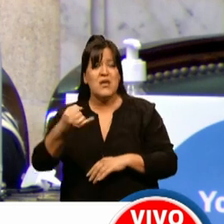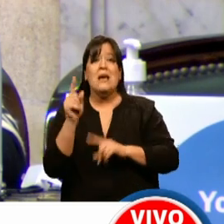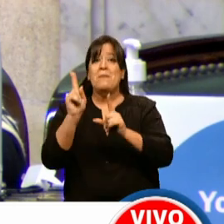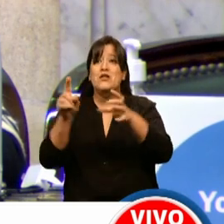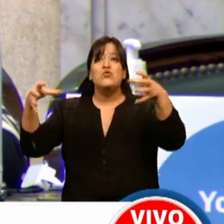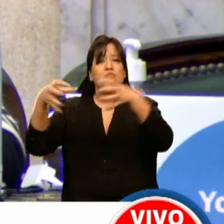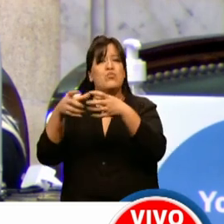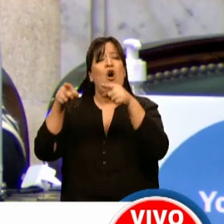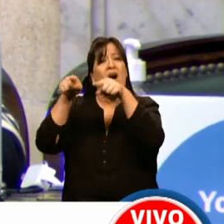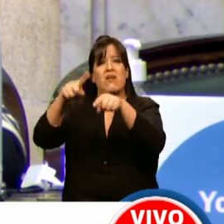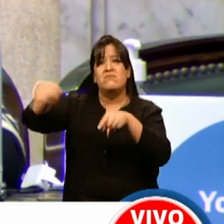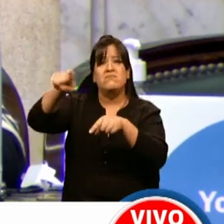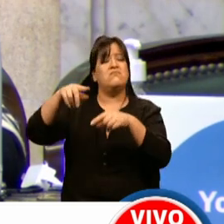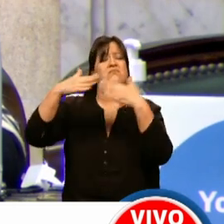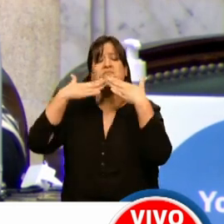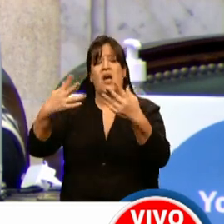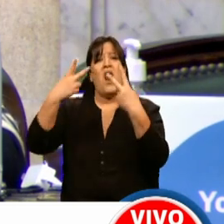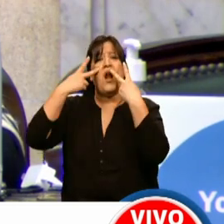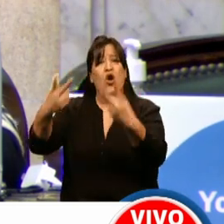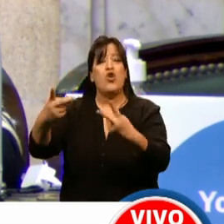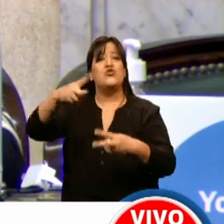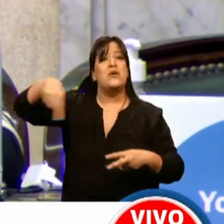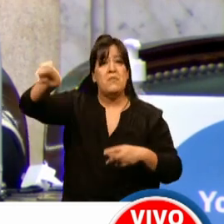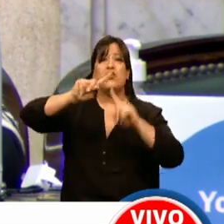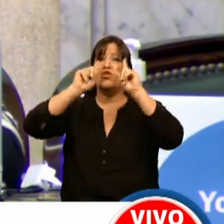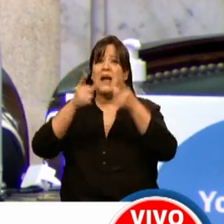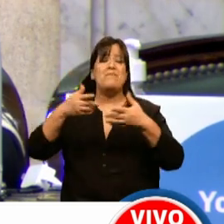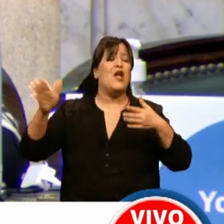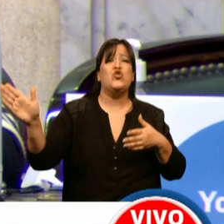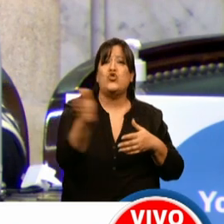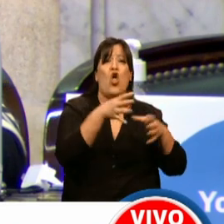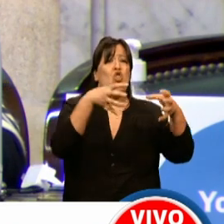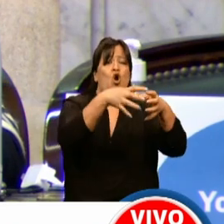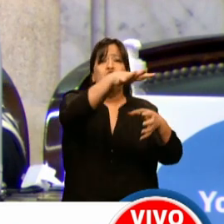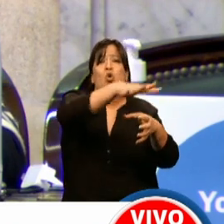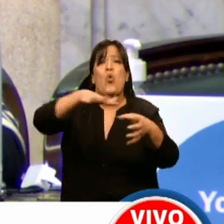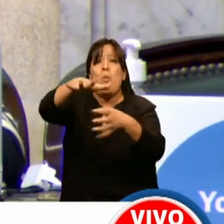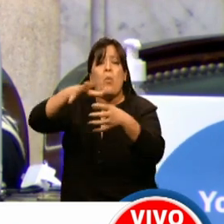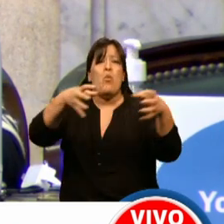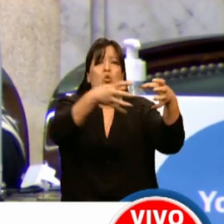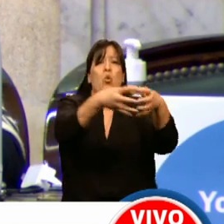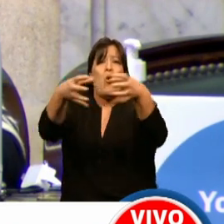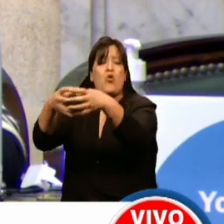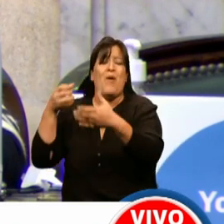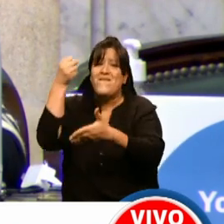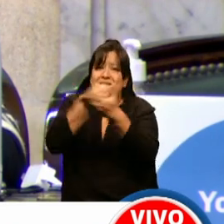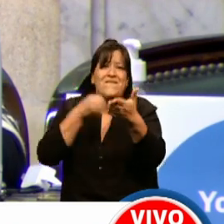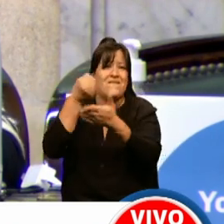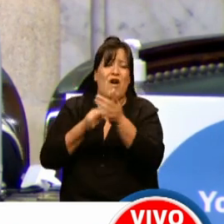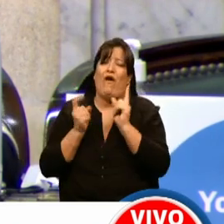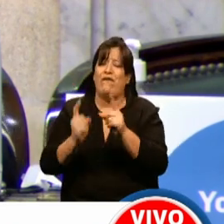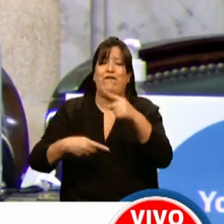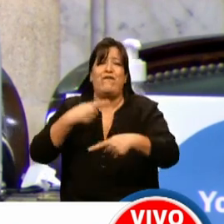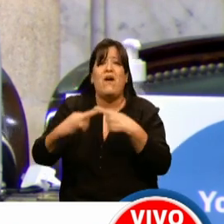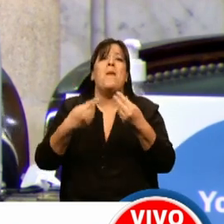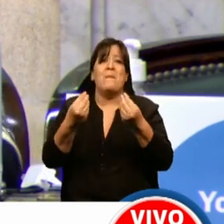a ellas les da un gran reconocimiento y a través de ella a todos los colectivos que vivieron y luchando permanentemente por